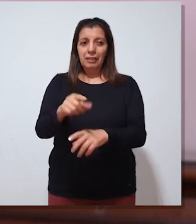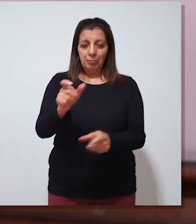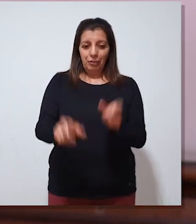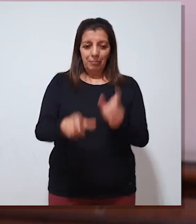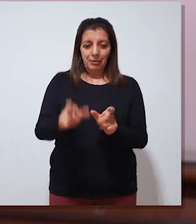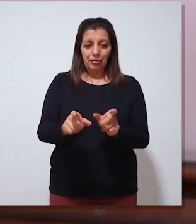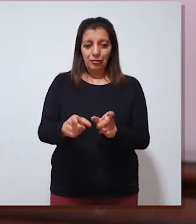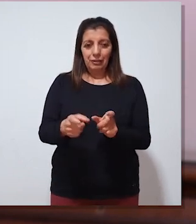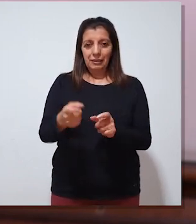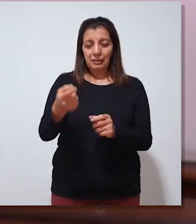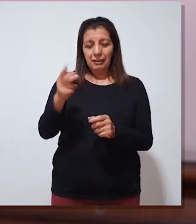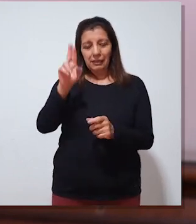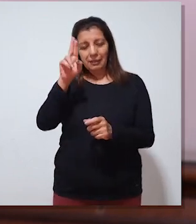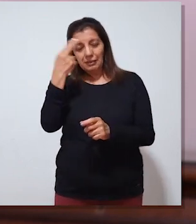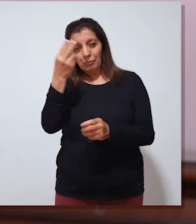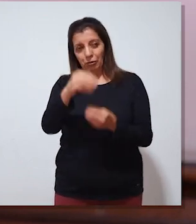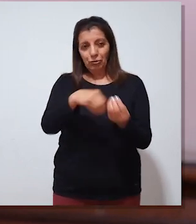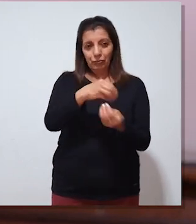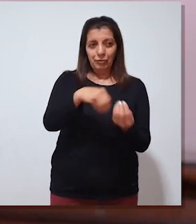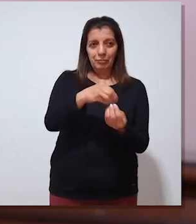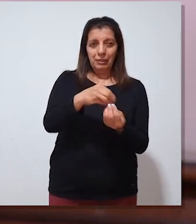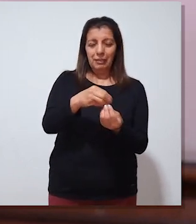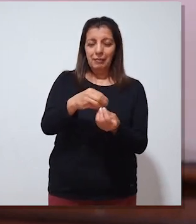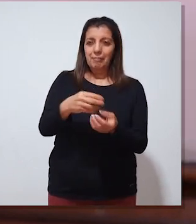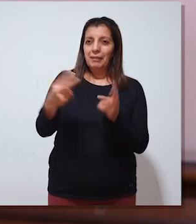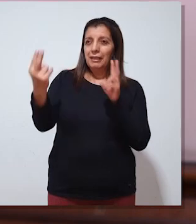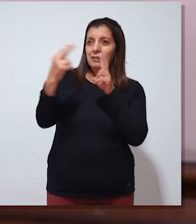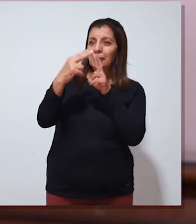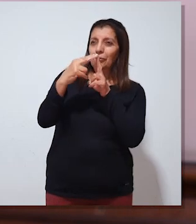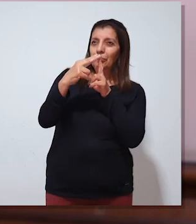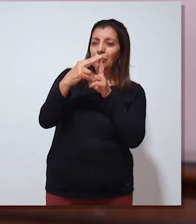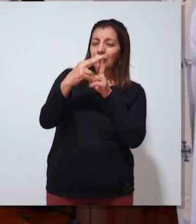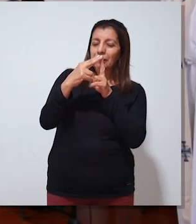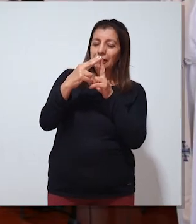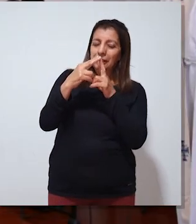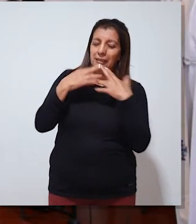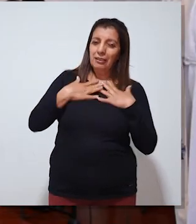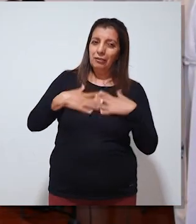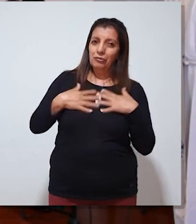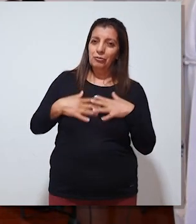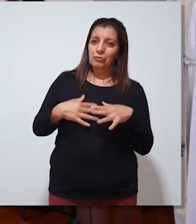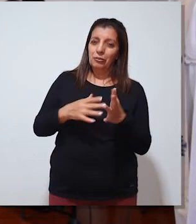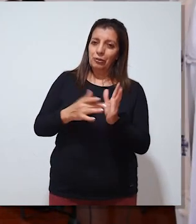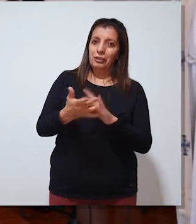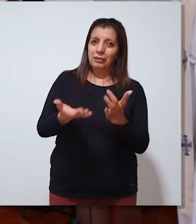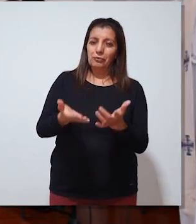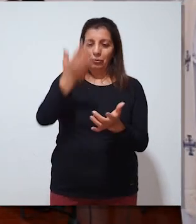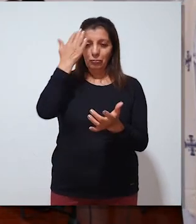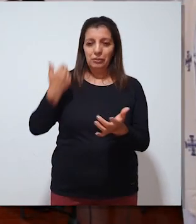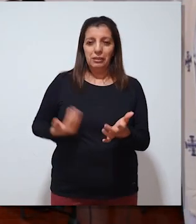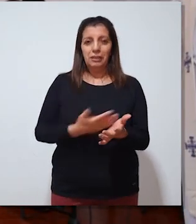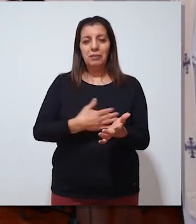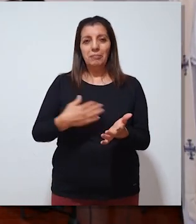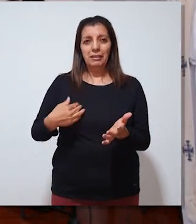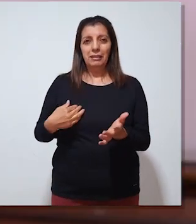que encuentren en ti y en tu madre consuelo y esperanza. Oremos. Con María te lo